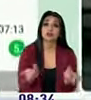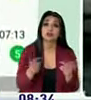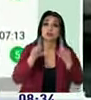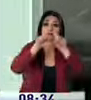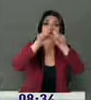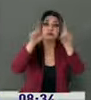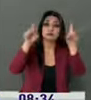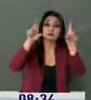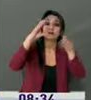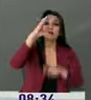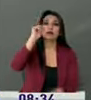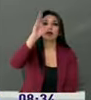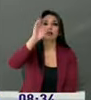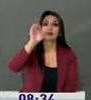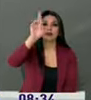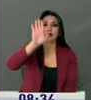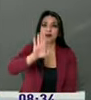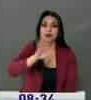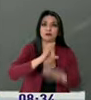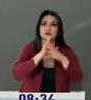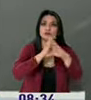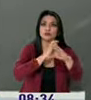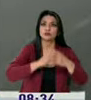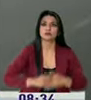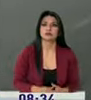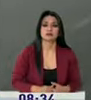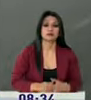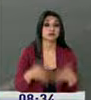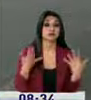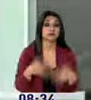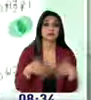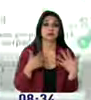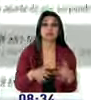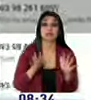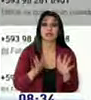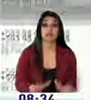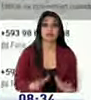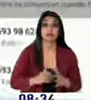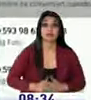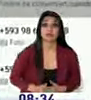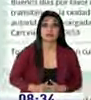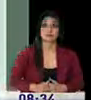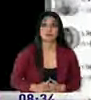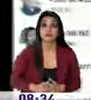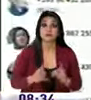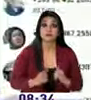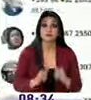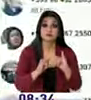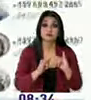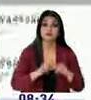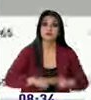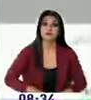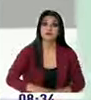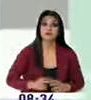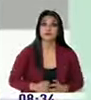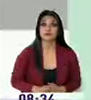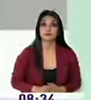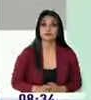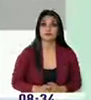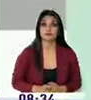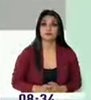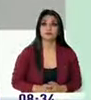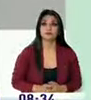Cooperativa Qatar, dice, ahí está. Es realmente mucho, pero mucho, mucho que desear. Sigamos revisando lo que usted nos envía.